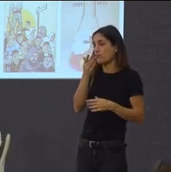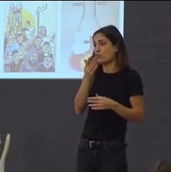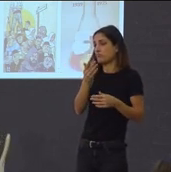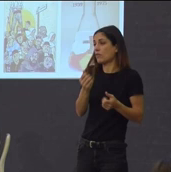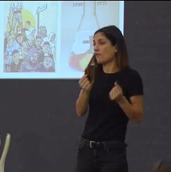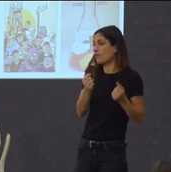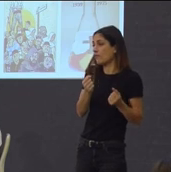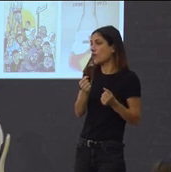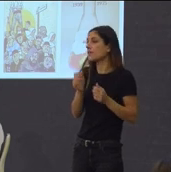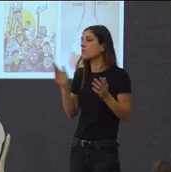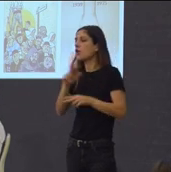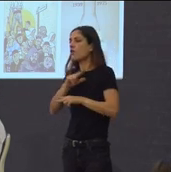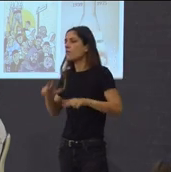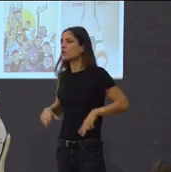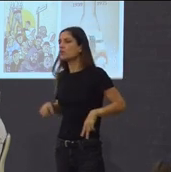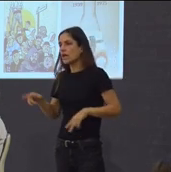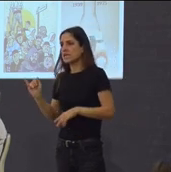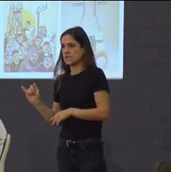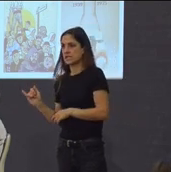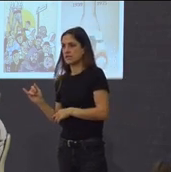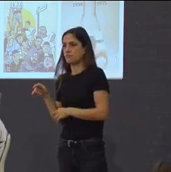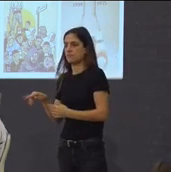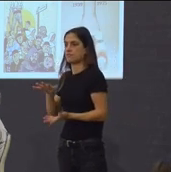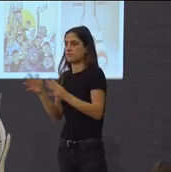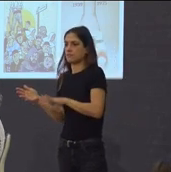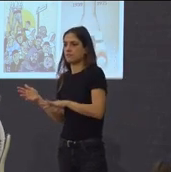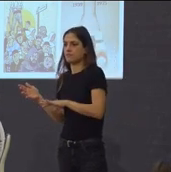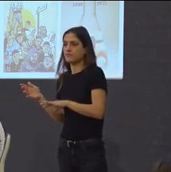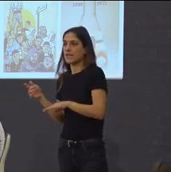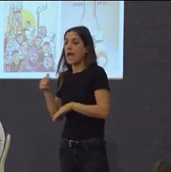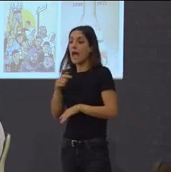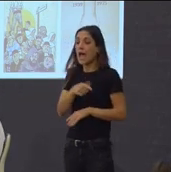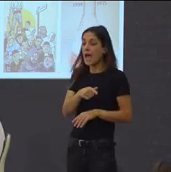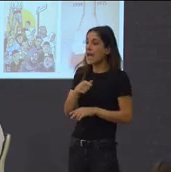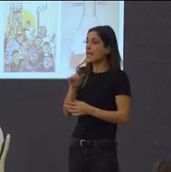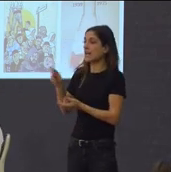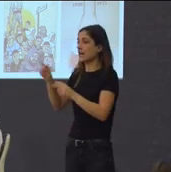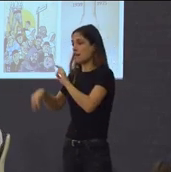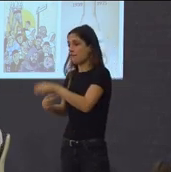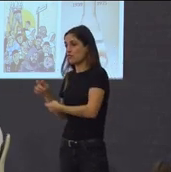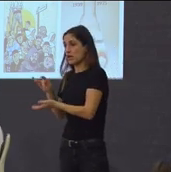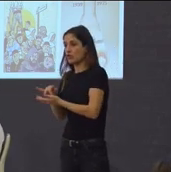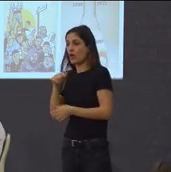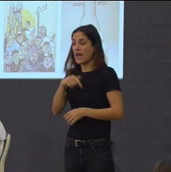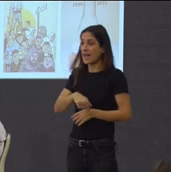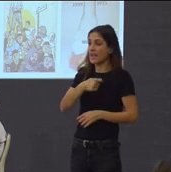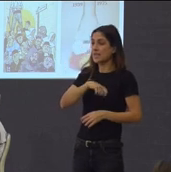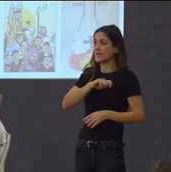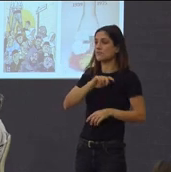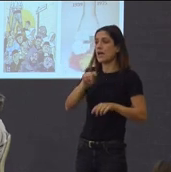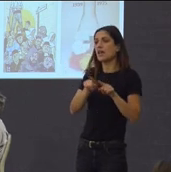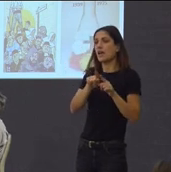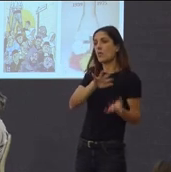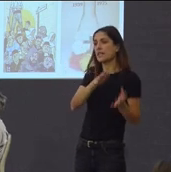Pero aquí non houve revolución. Houve reformismo. Houve transición. Transición pactada. E iso é moi diferente.